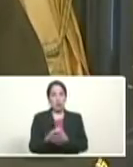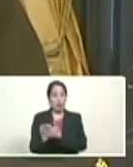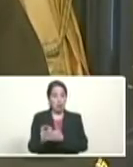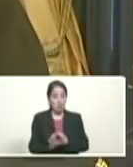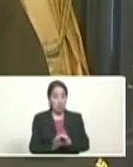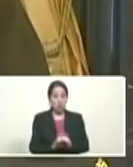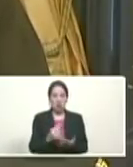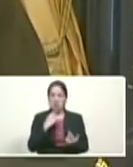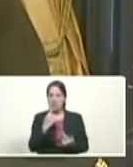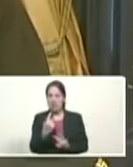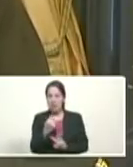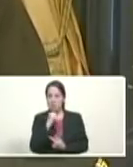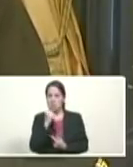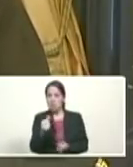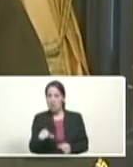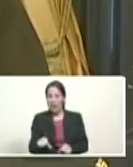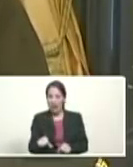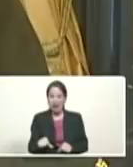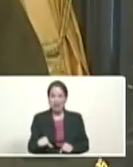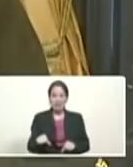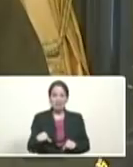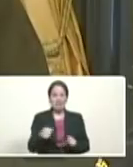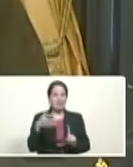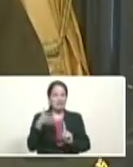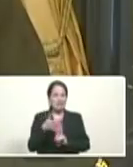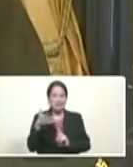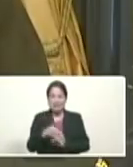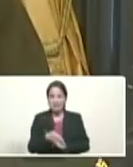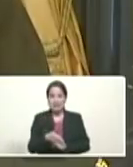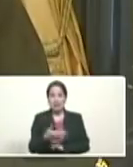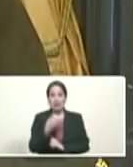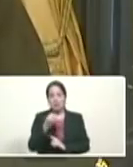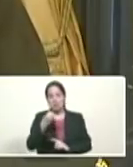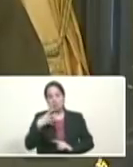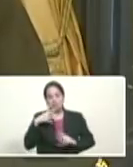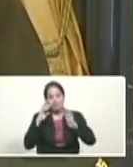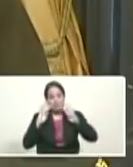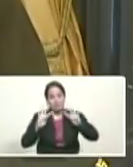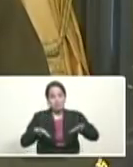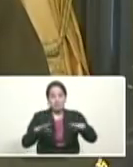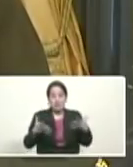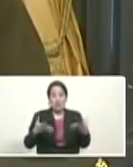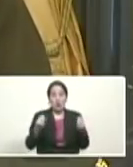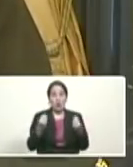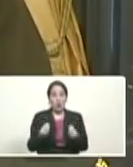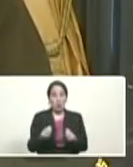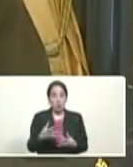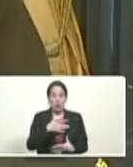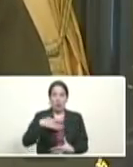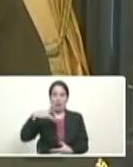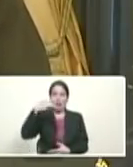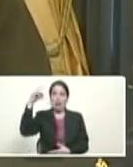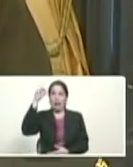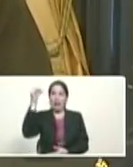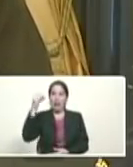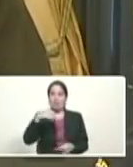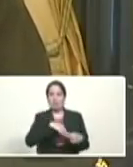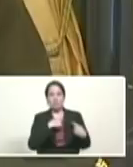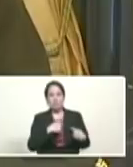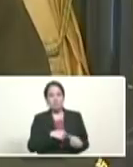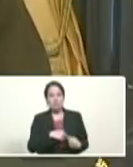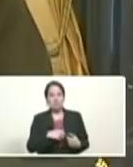tiempo buena cara' y sabía lo que estaba diciendo y dije a mal tiempo buena alma o en coraje